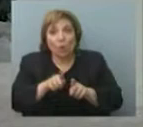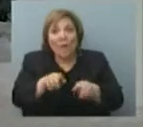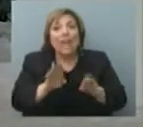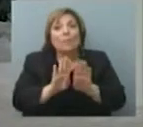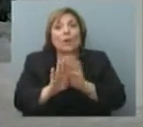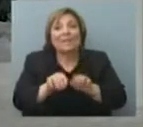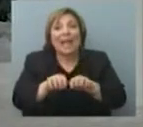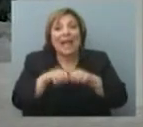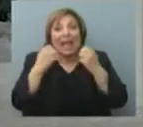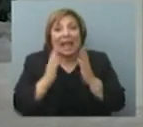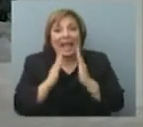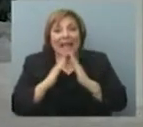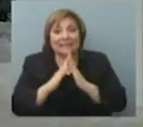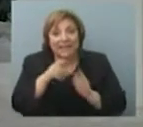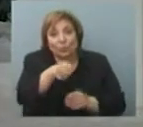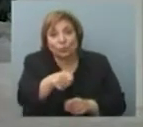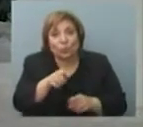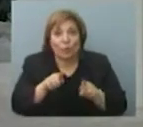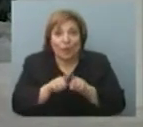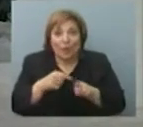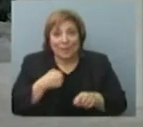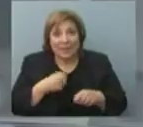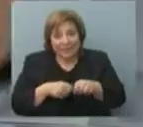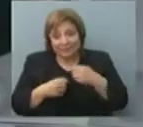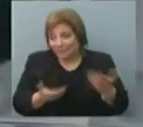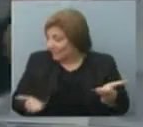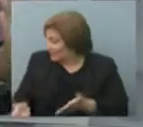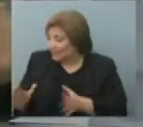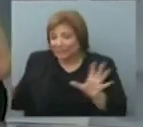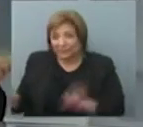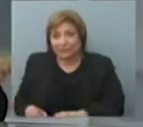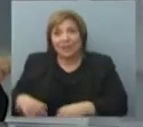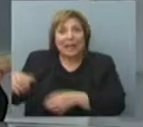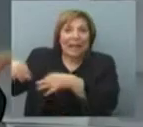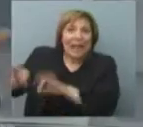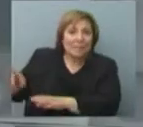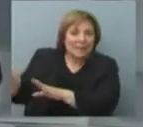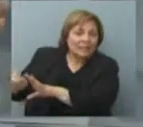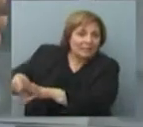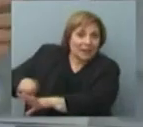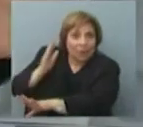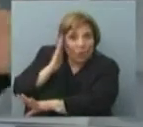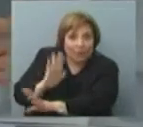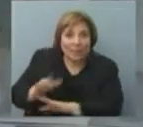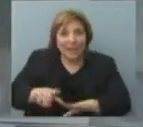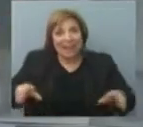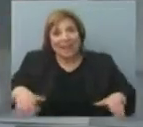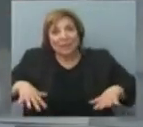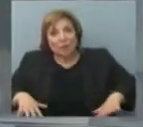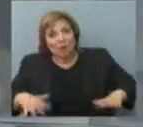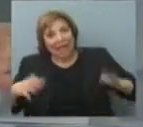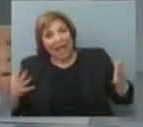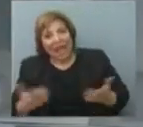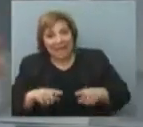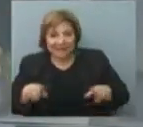o en la mía seguramente el lugar donde recibís la gente capaz no tendés la cama verdad Pero el living o donde recibí la gente